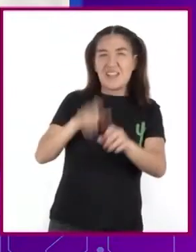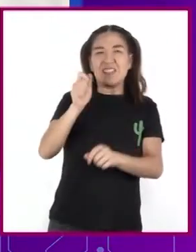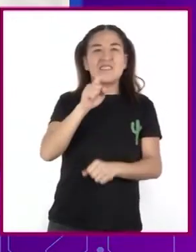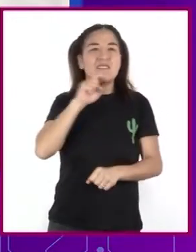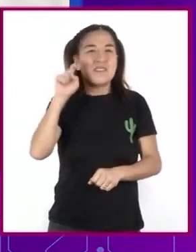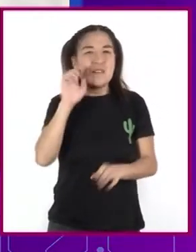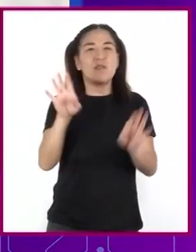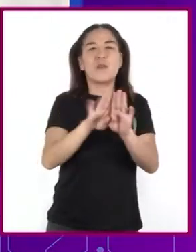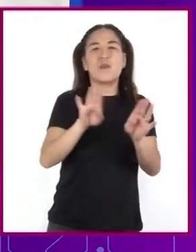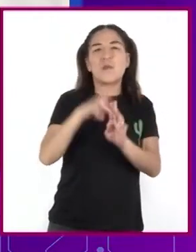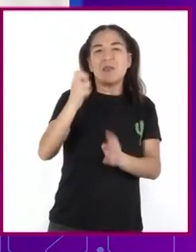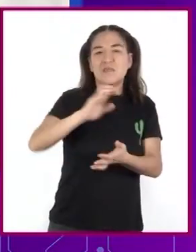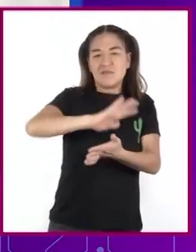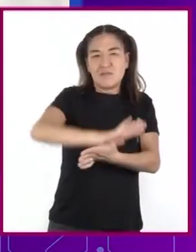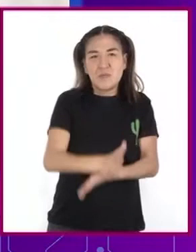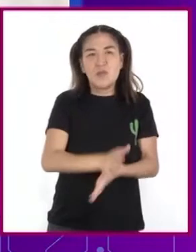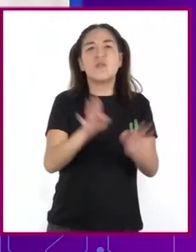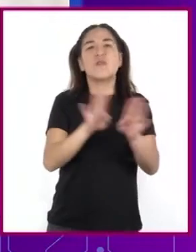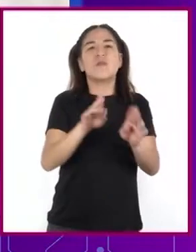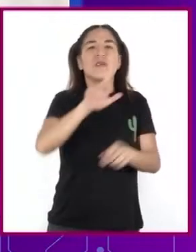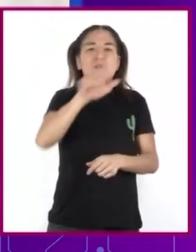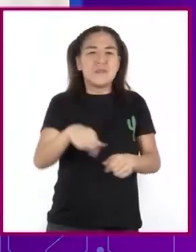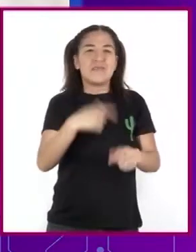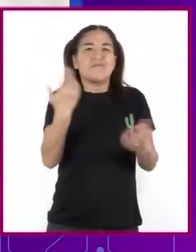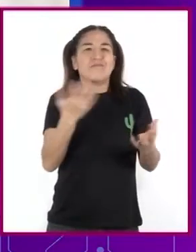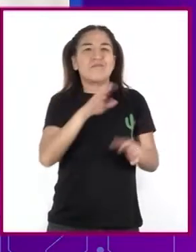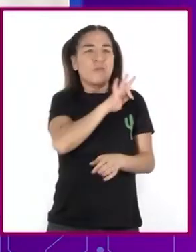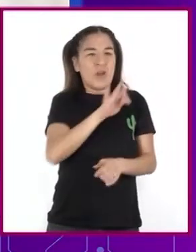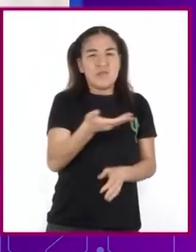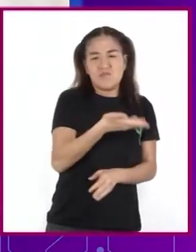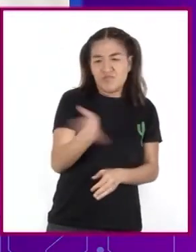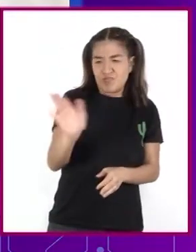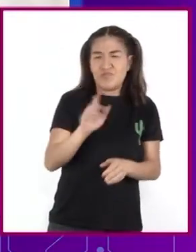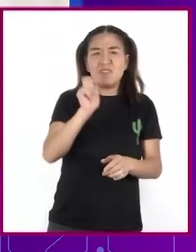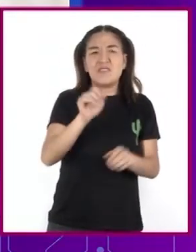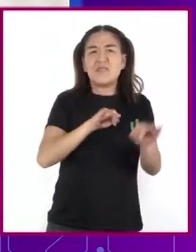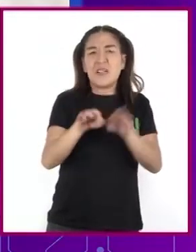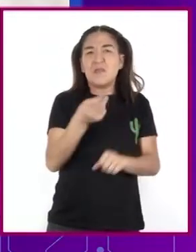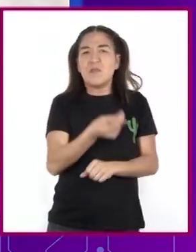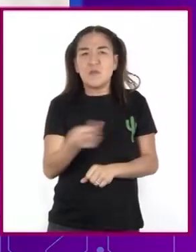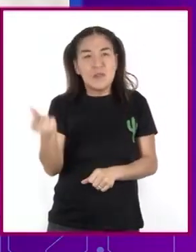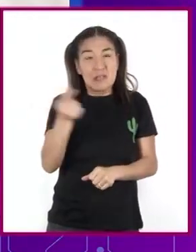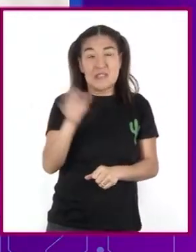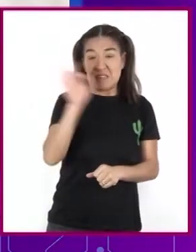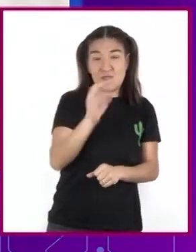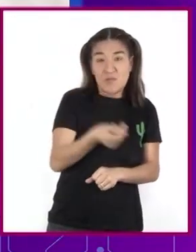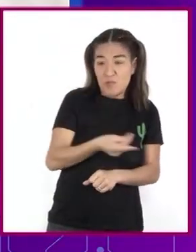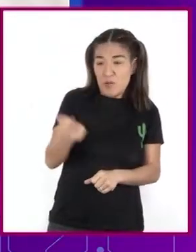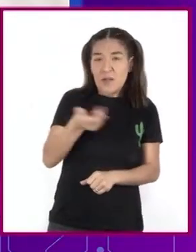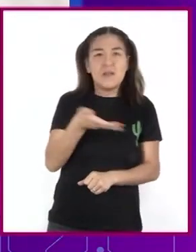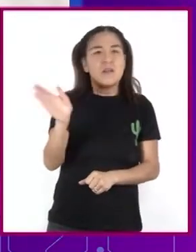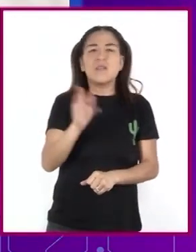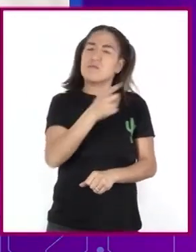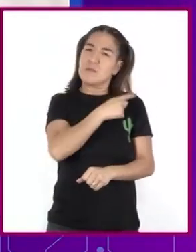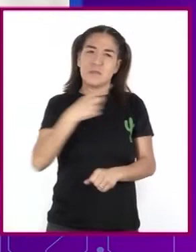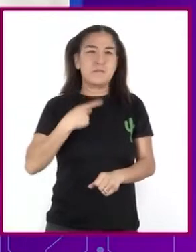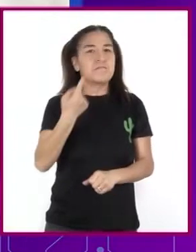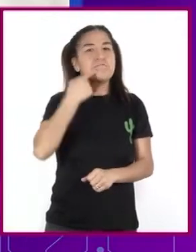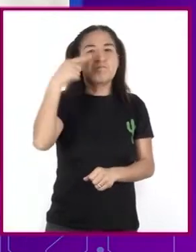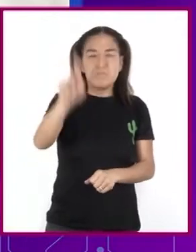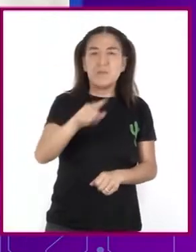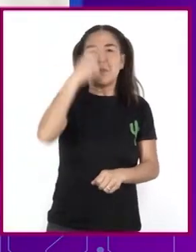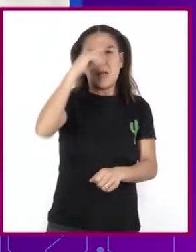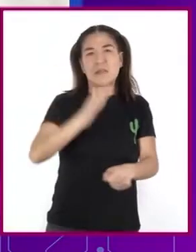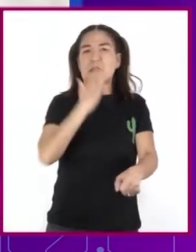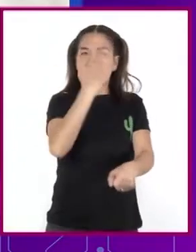expuestas o expuestos a sufrir despidos. Aquellos casos comprobables deben ser sancionados y además es